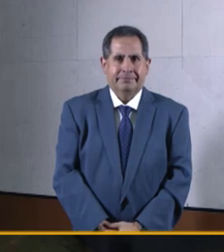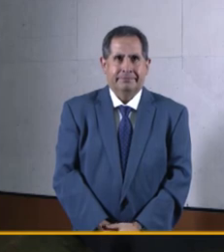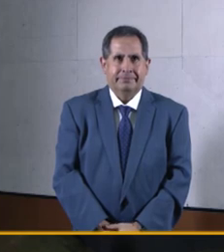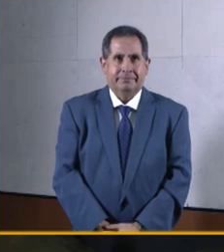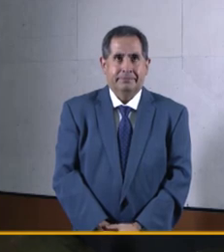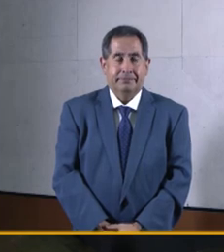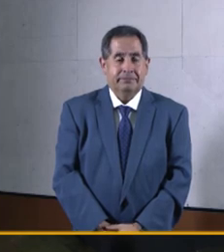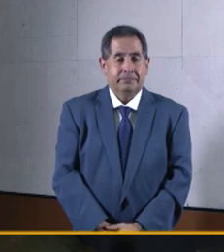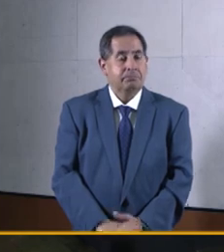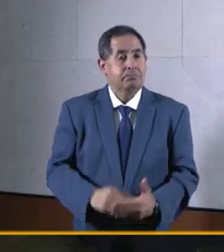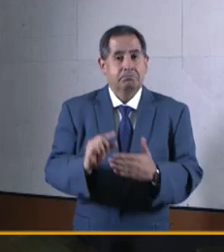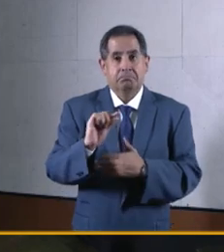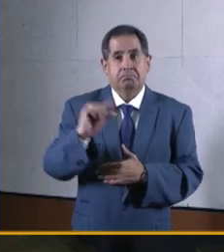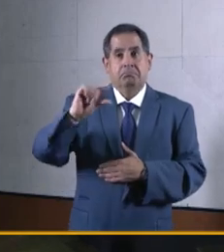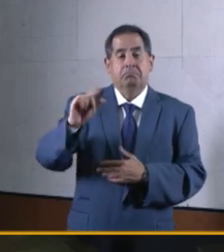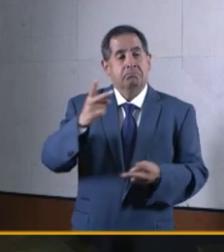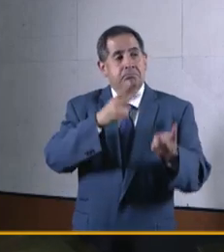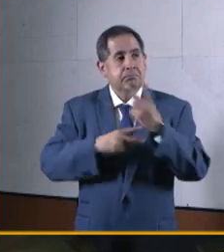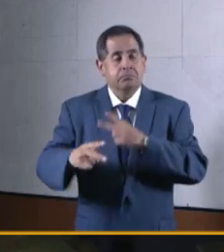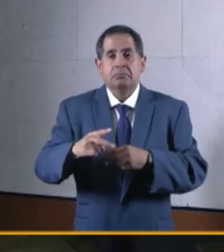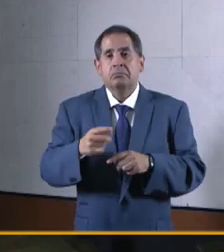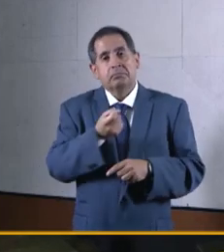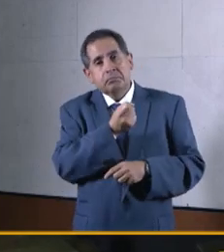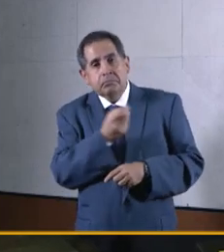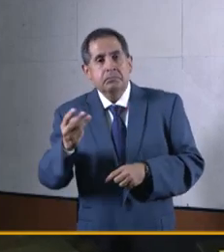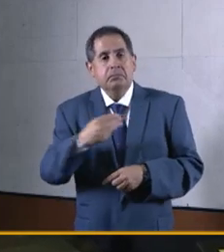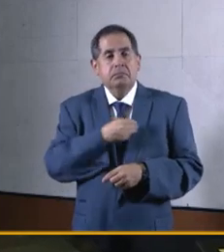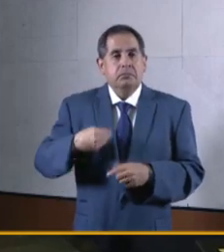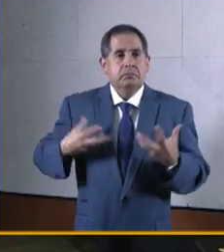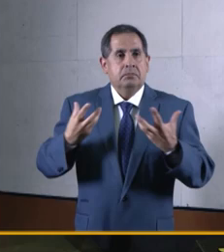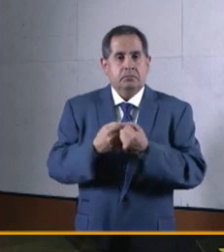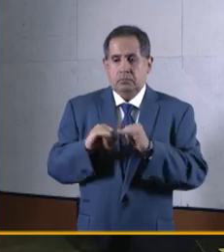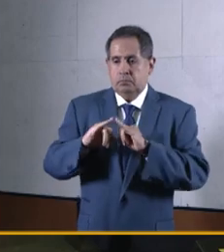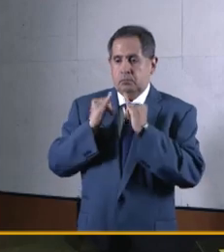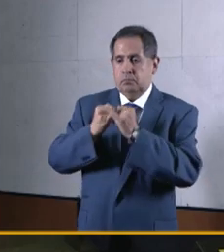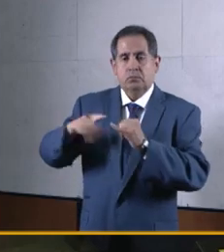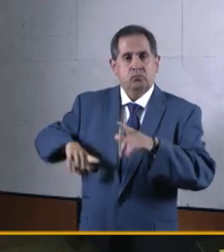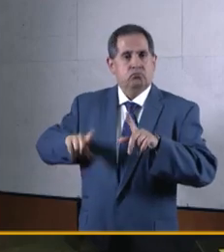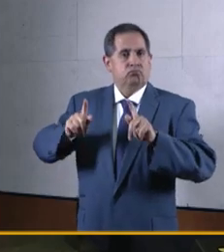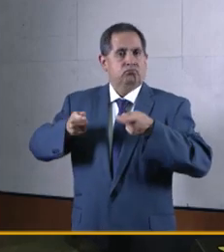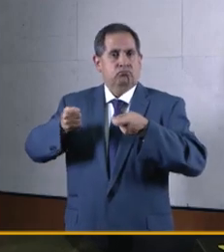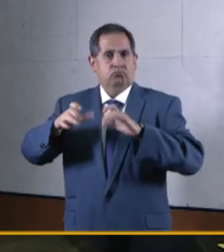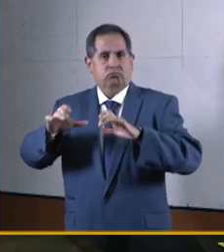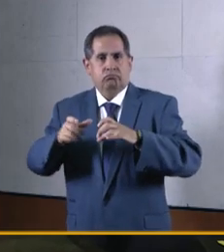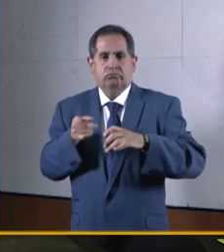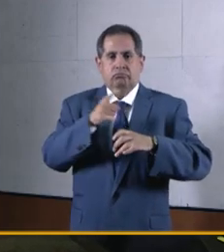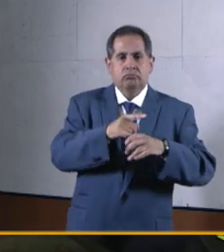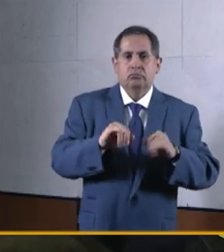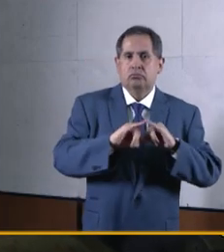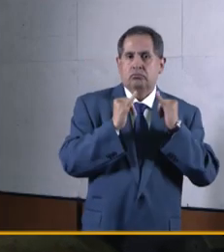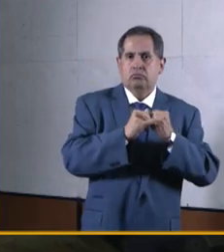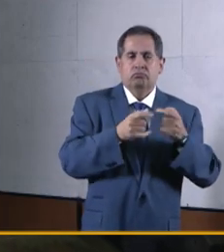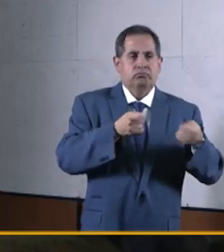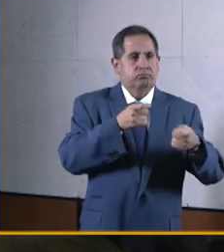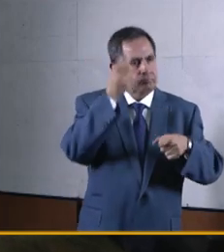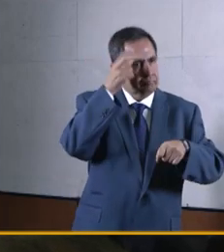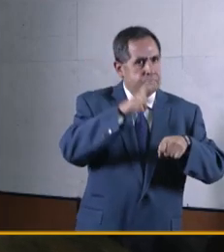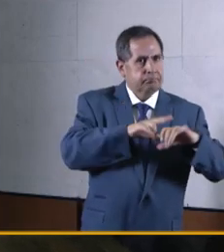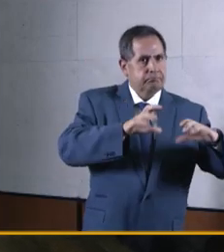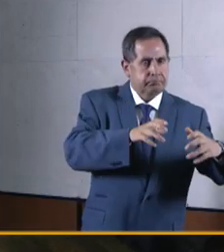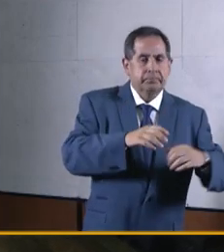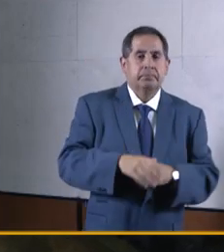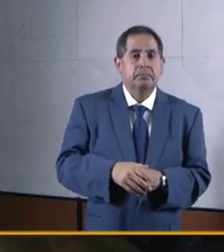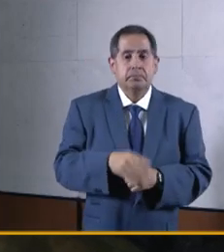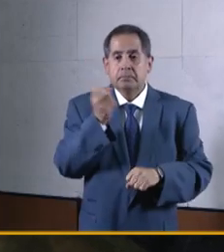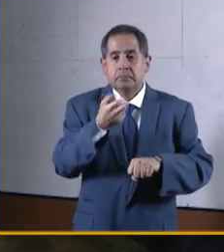destacamos la presencia de integrantes de la junta de gobierno y de la junta de patronos del secretario general